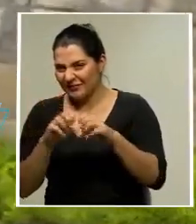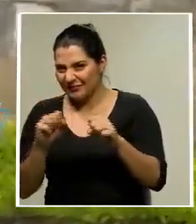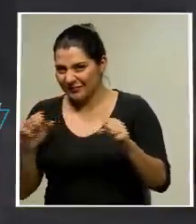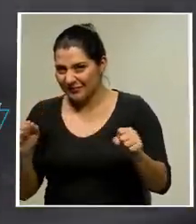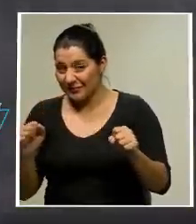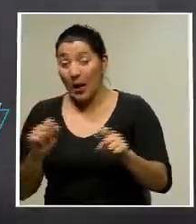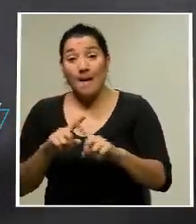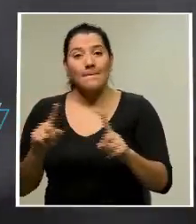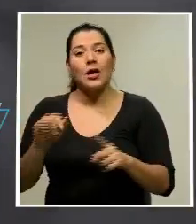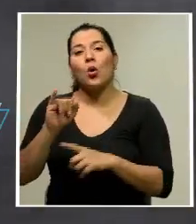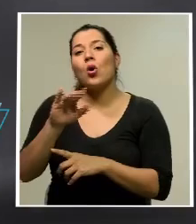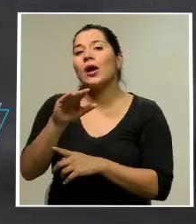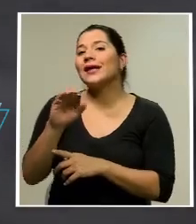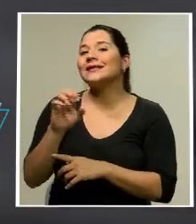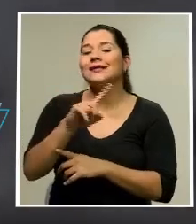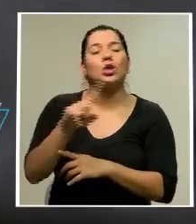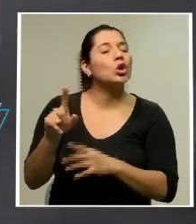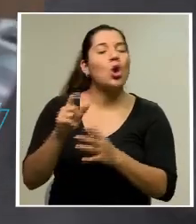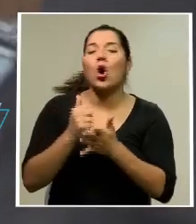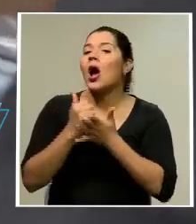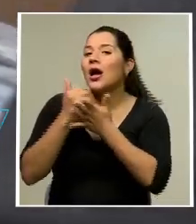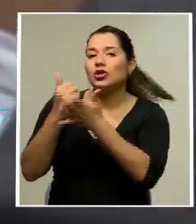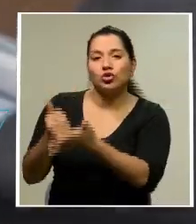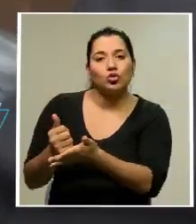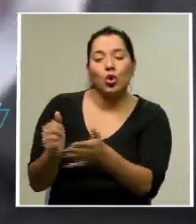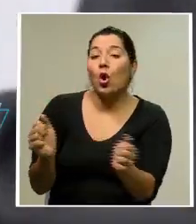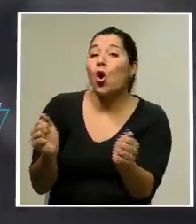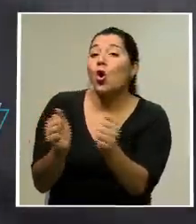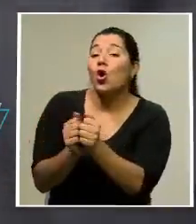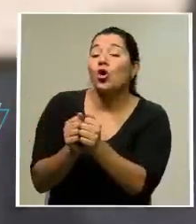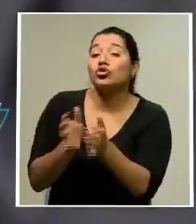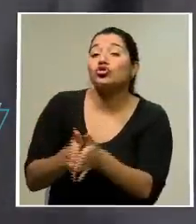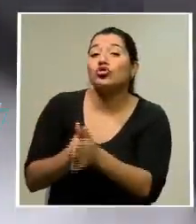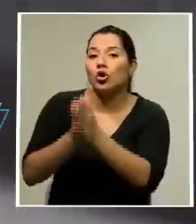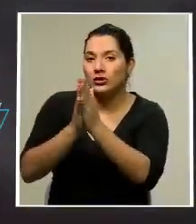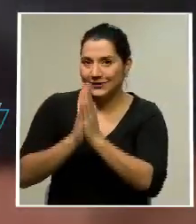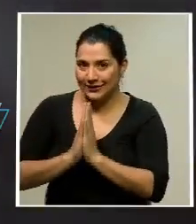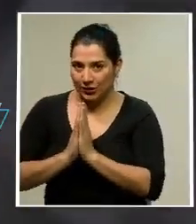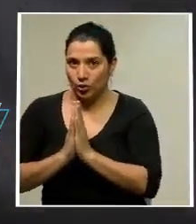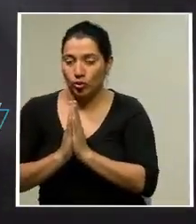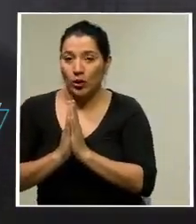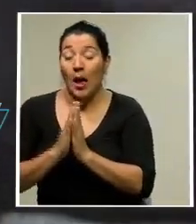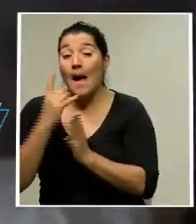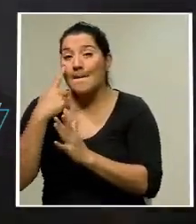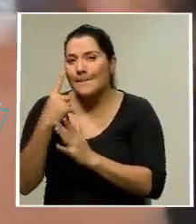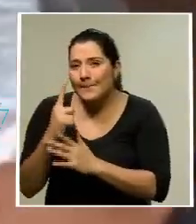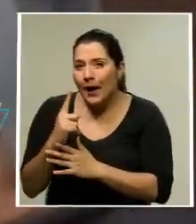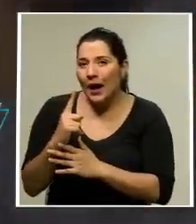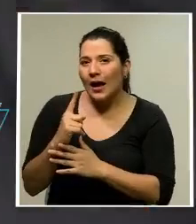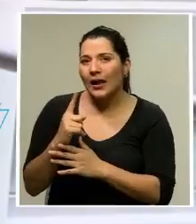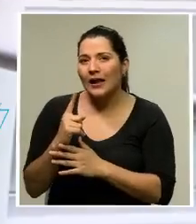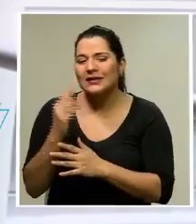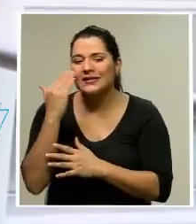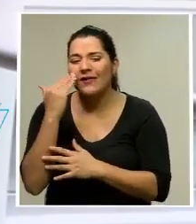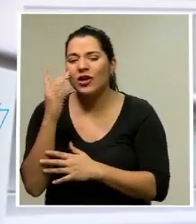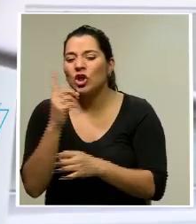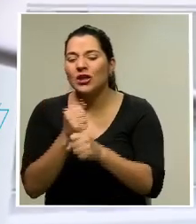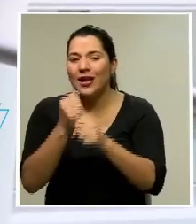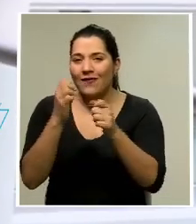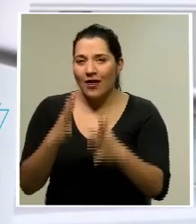quien no ayudó con una petición de verificación de ubicación con el GPS en sus teléfonos celulares de los empleados